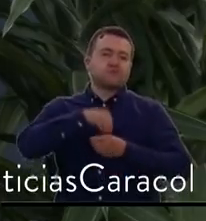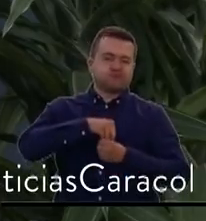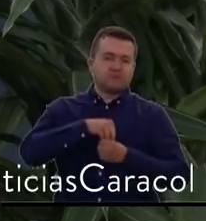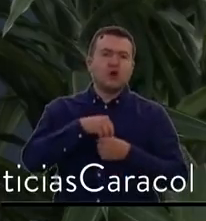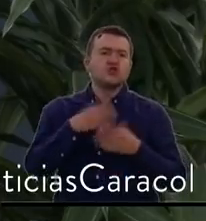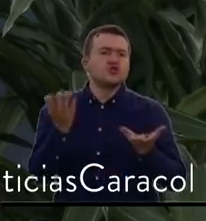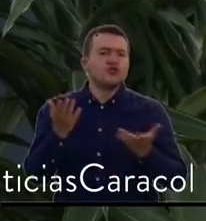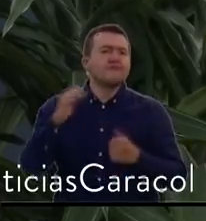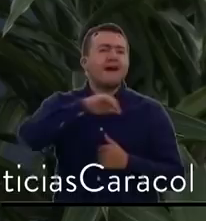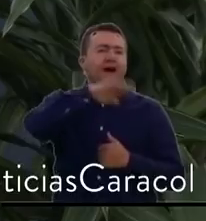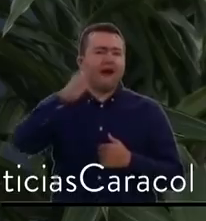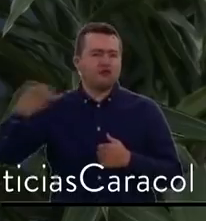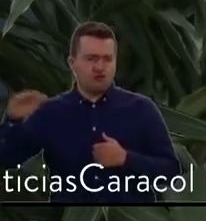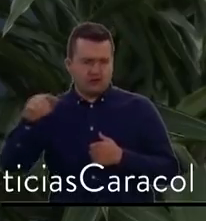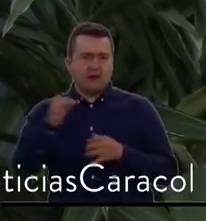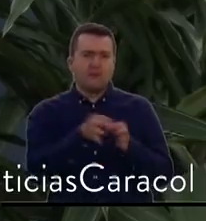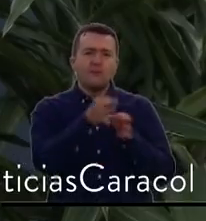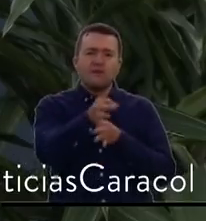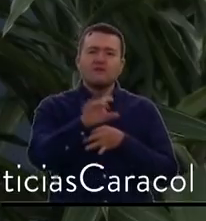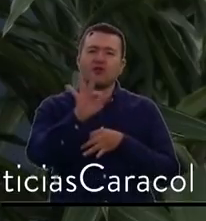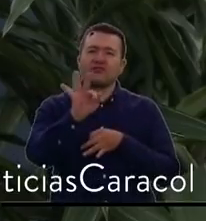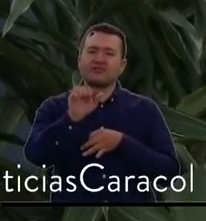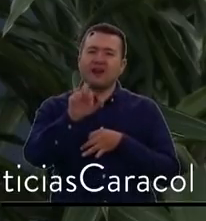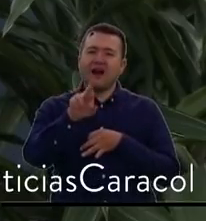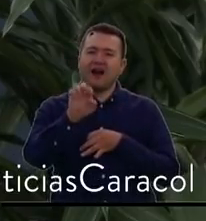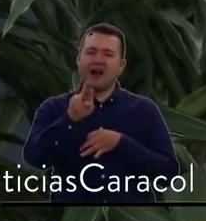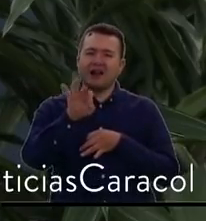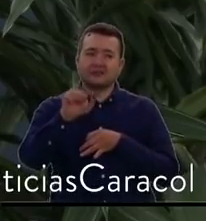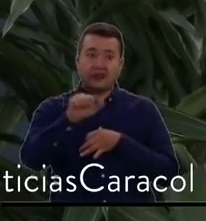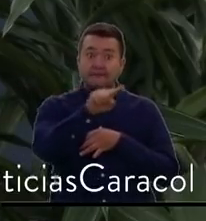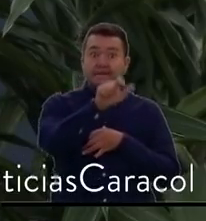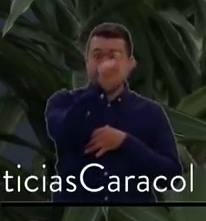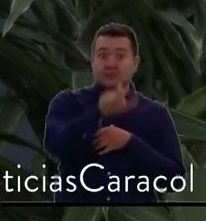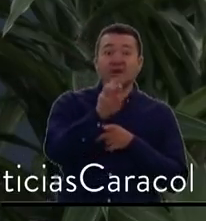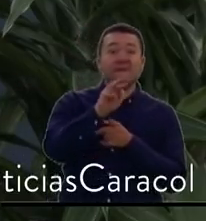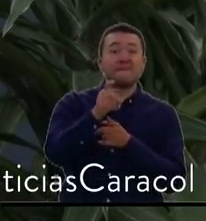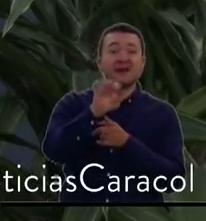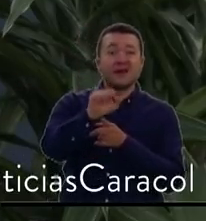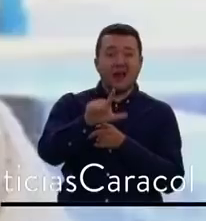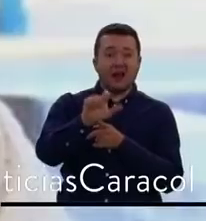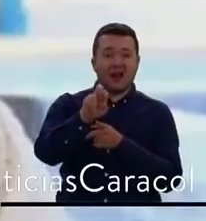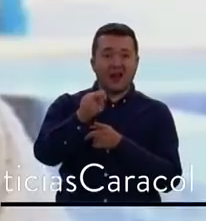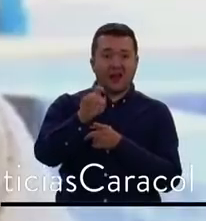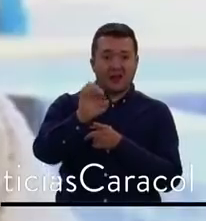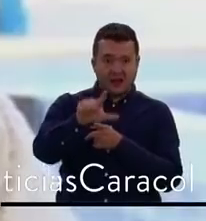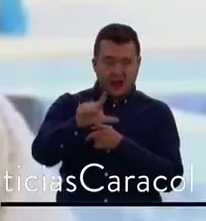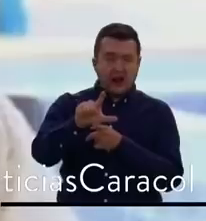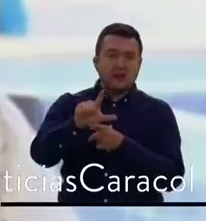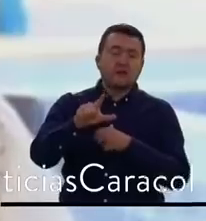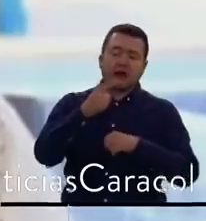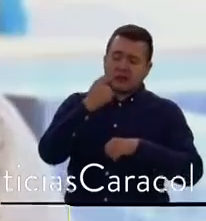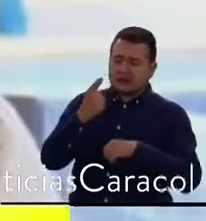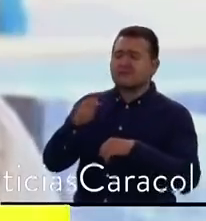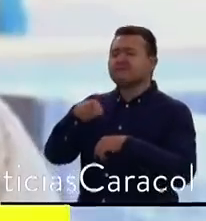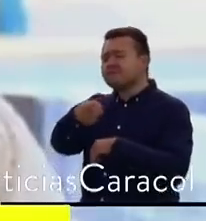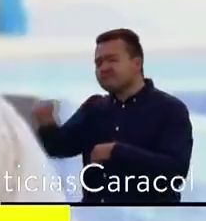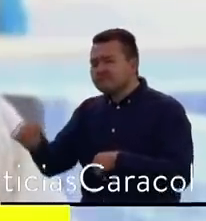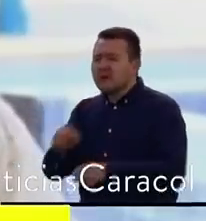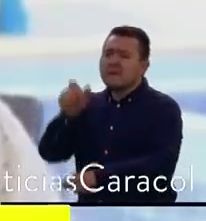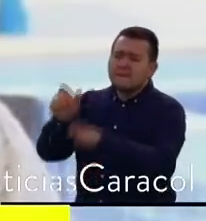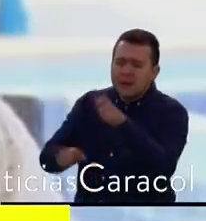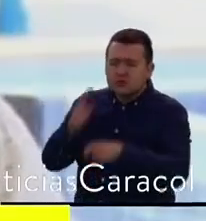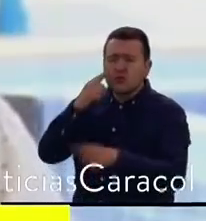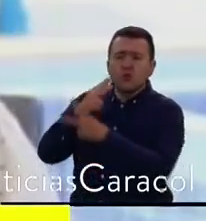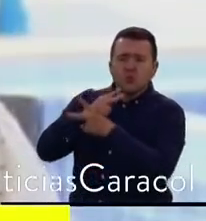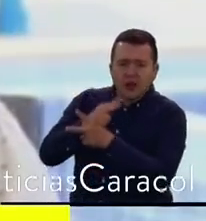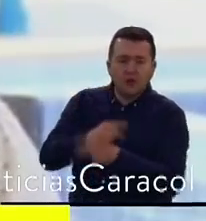Antioquia, Miguel Ángel Gómez, quien le había pedido a su comunidad protegerse de la pandemia. No esperen que esa